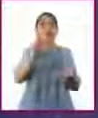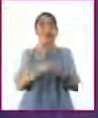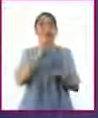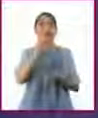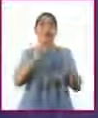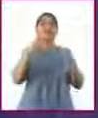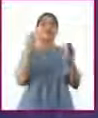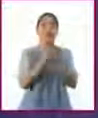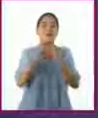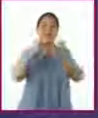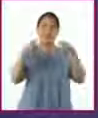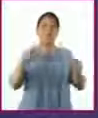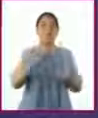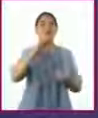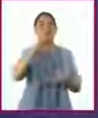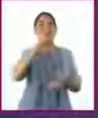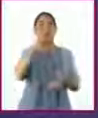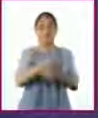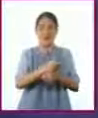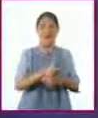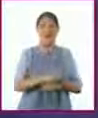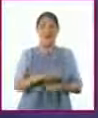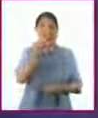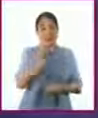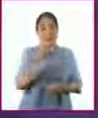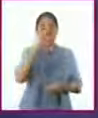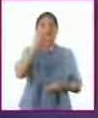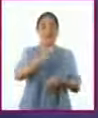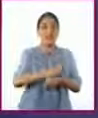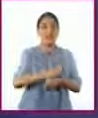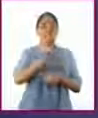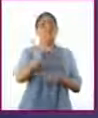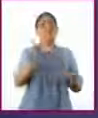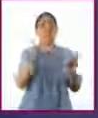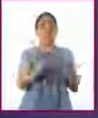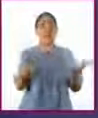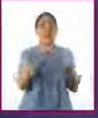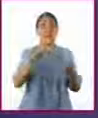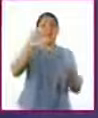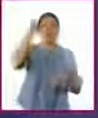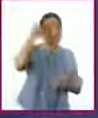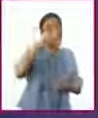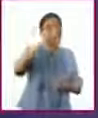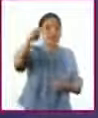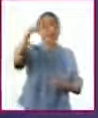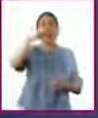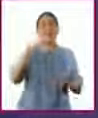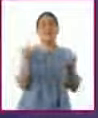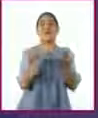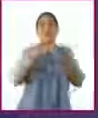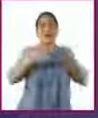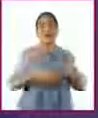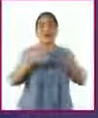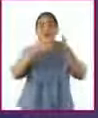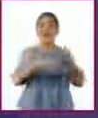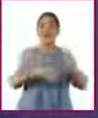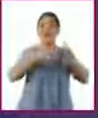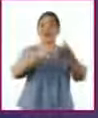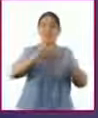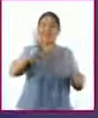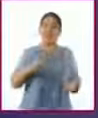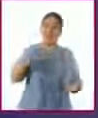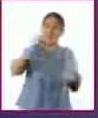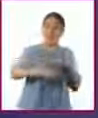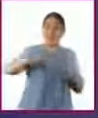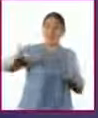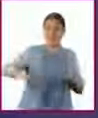Lengua Materna 2. En esta ocasión, vamos a emprender juntos un viaje en el cual navegaremos por el interesante mar de